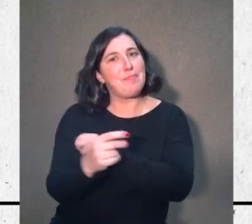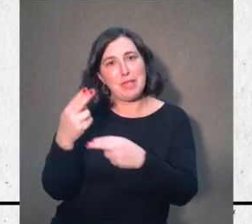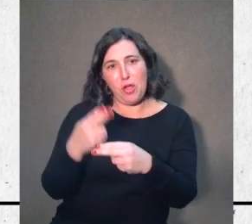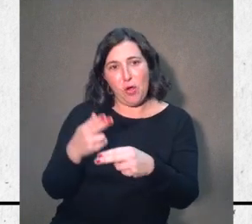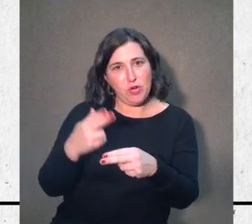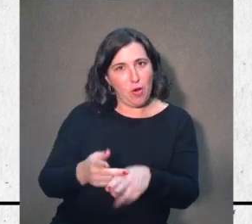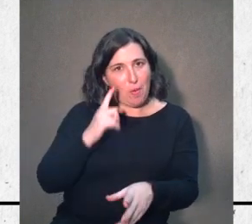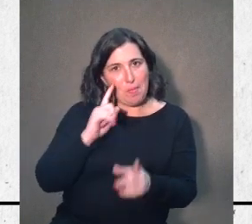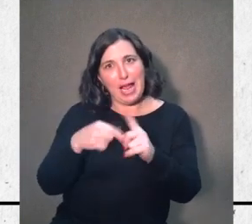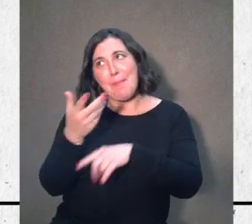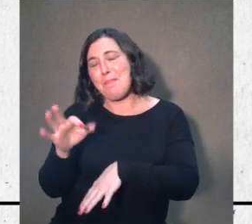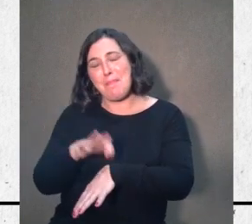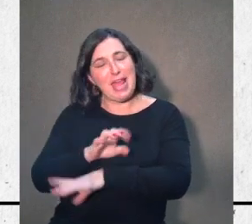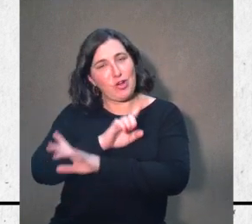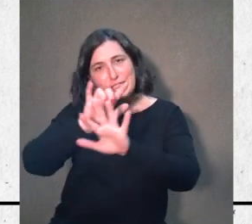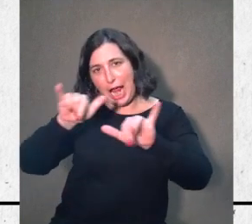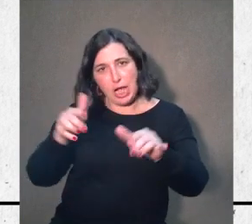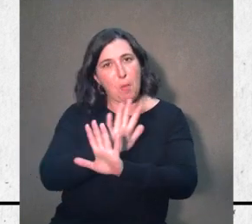no vivimos en Armonía.